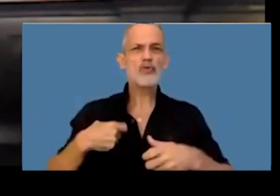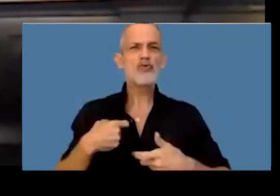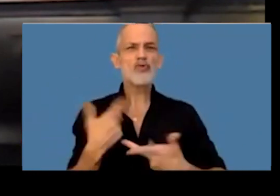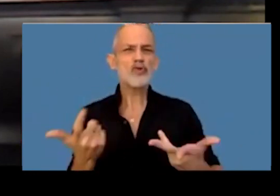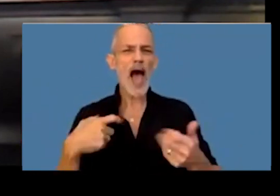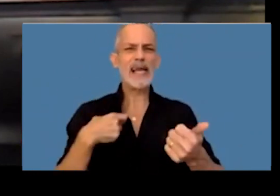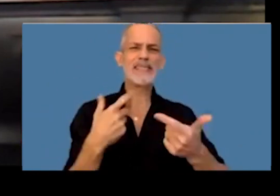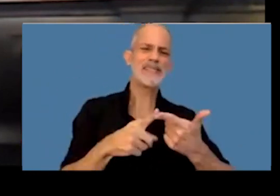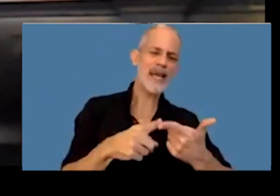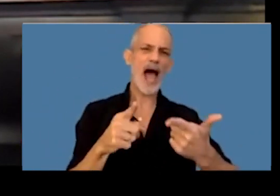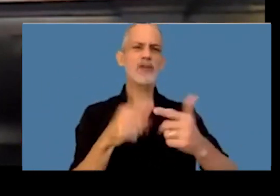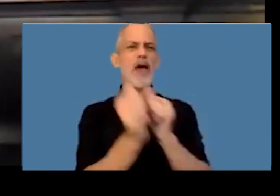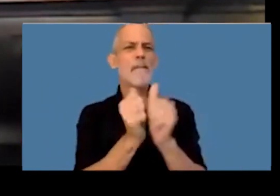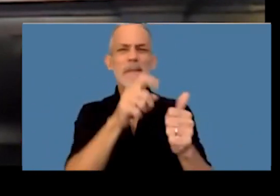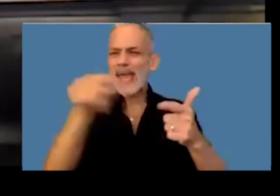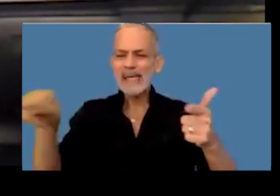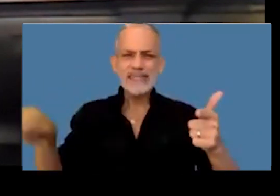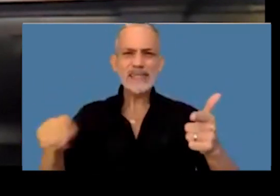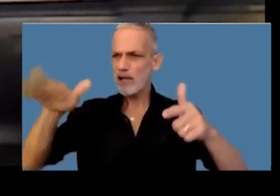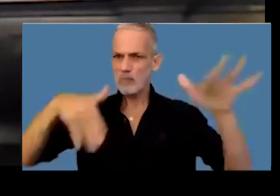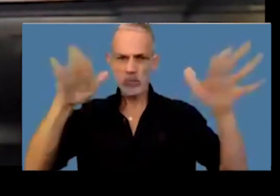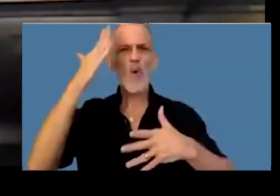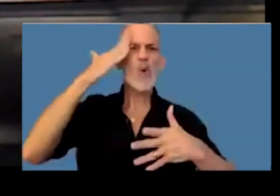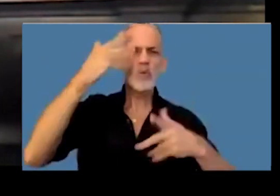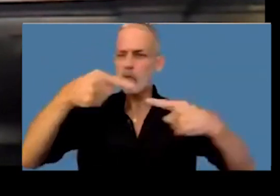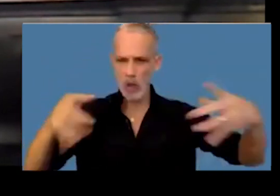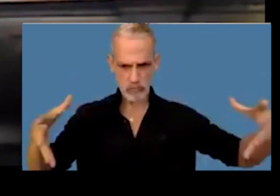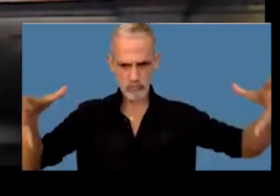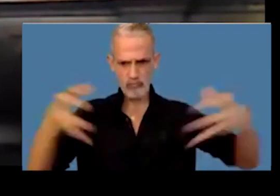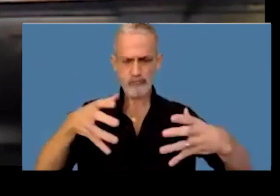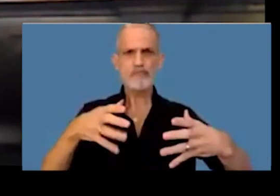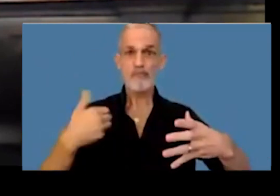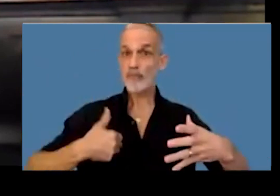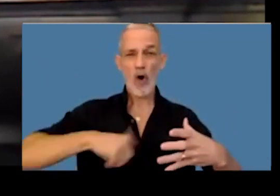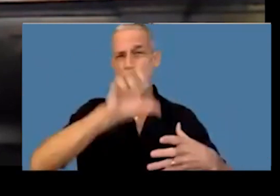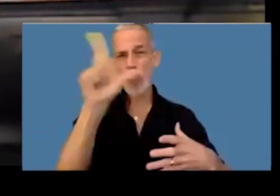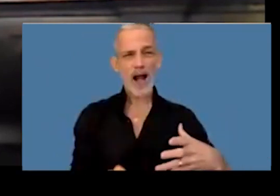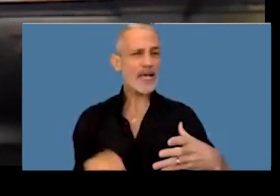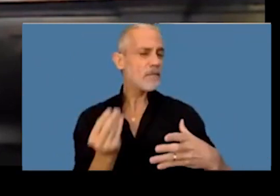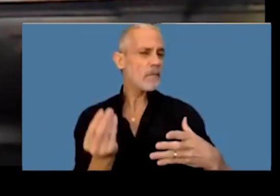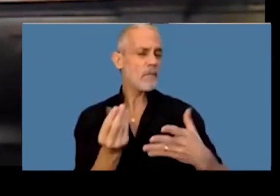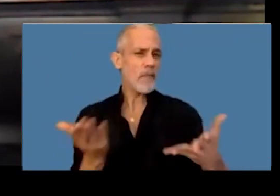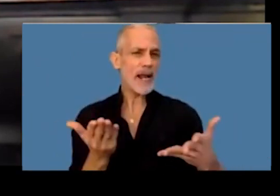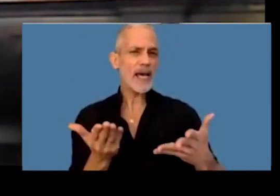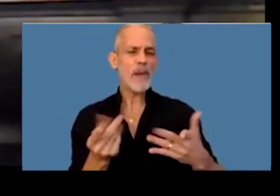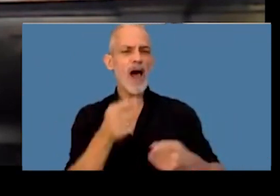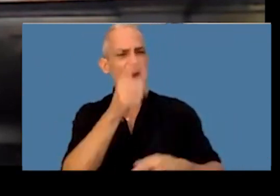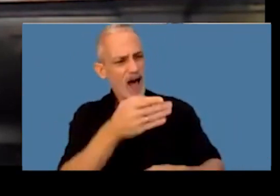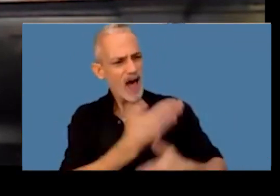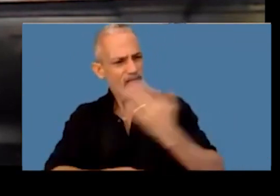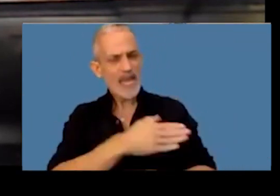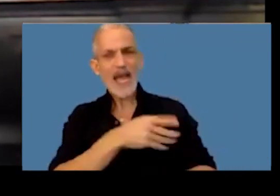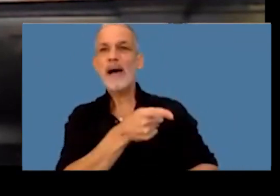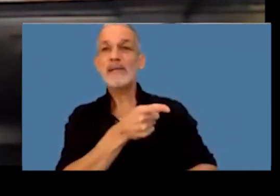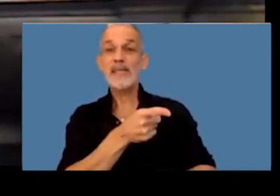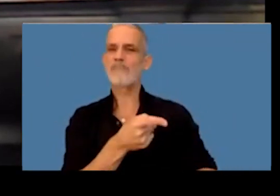sindicales, empresariales, culturales de todo nuestro país, para que la discapacidad comience